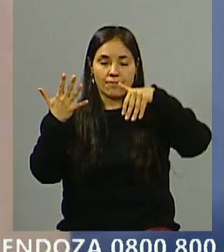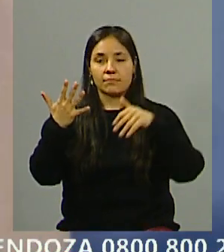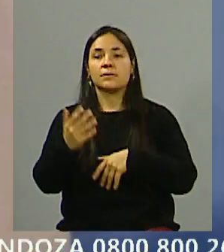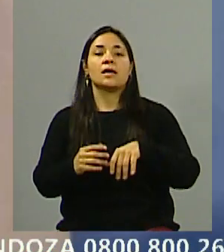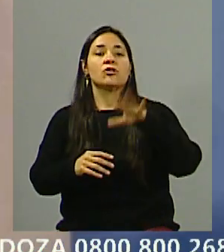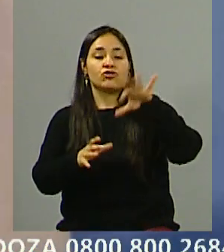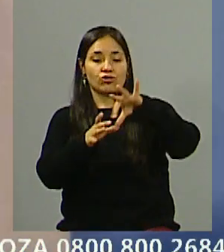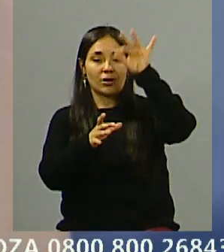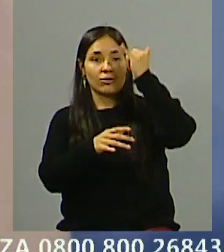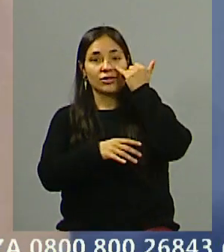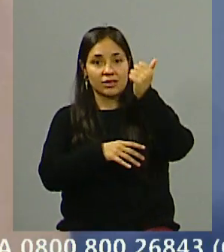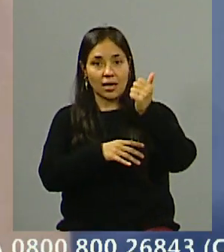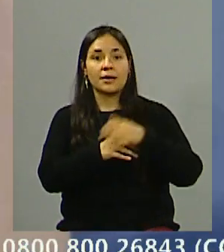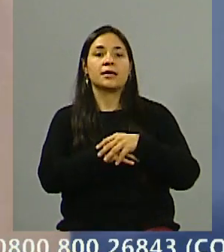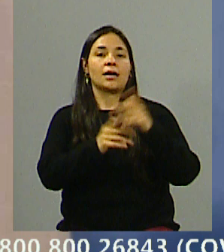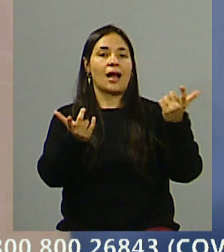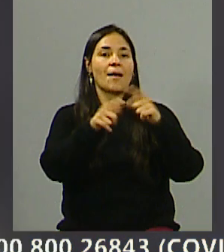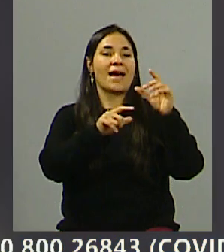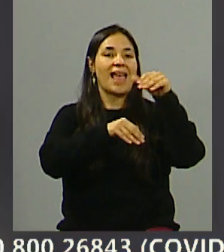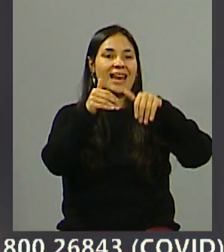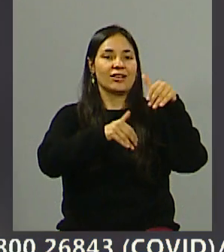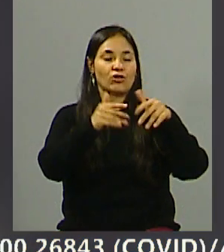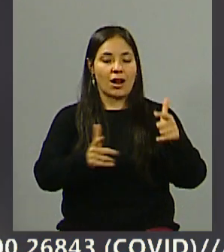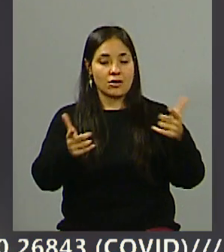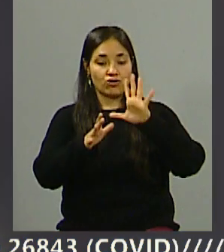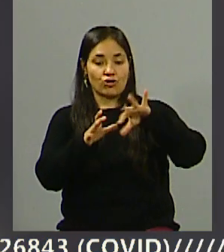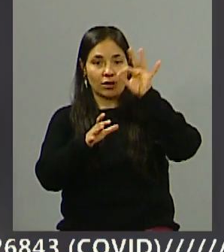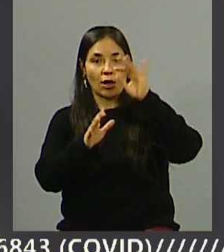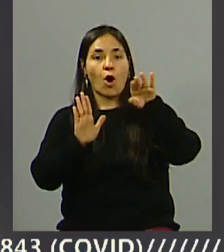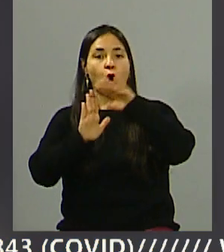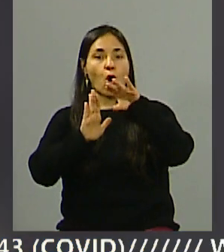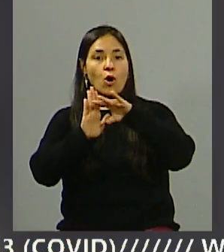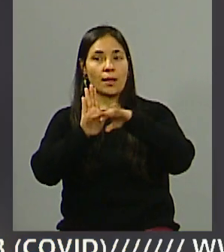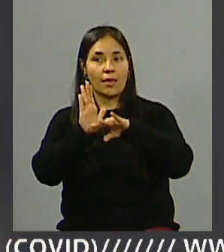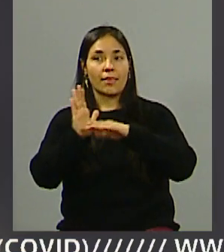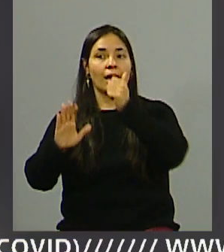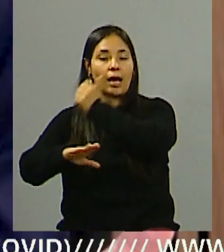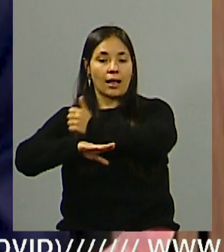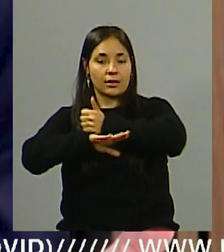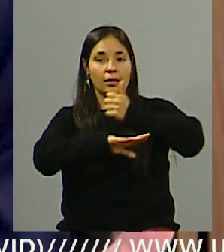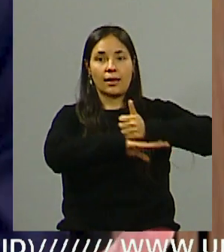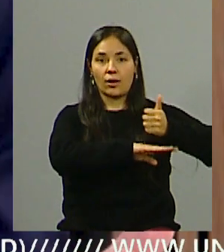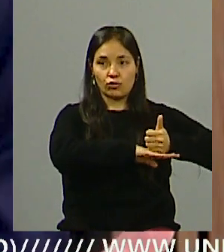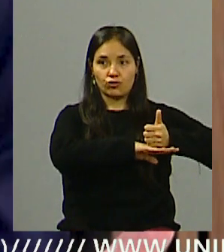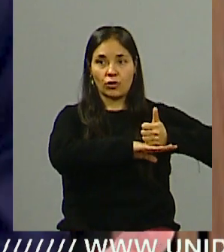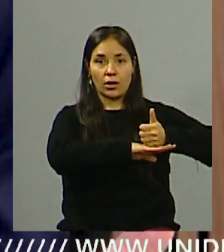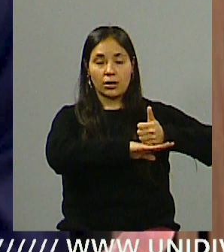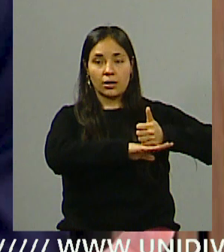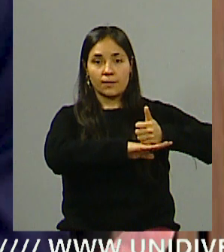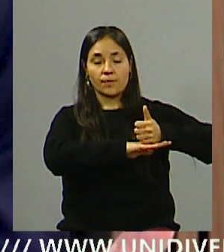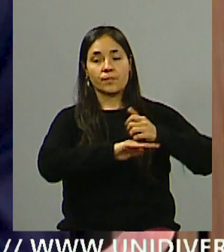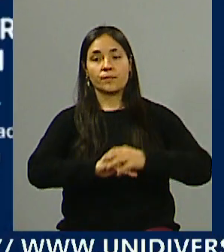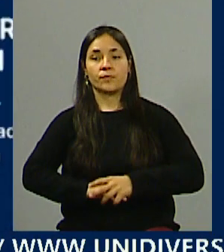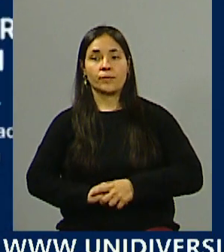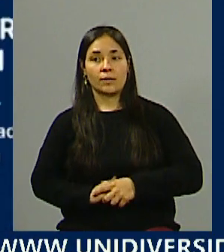hace ya un par de días, la Cámara Electoral, y quedó establecido el orden de los candidatos